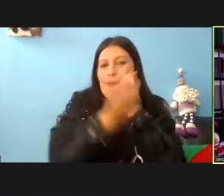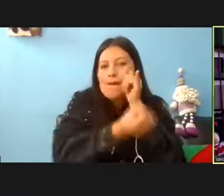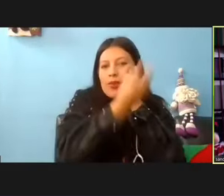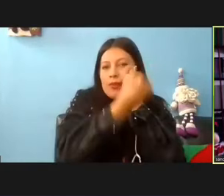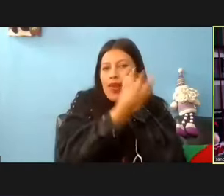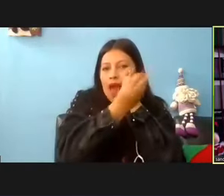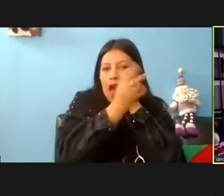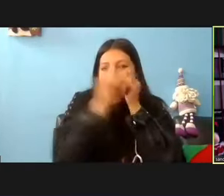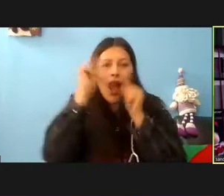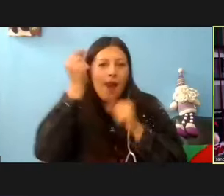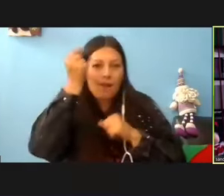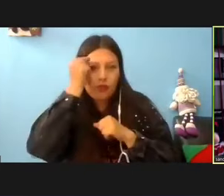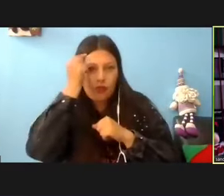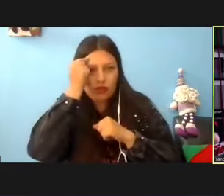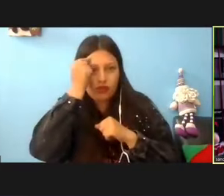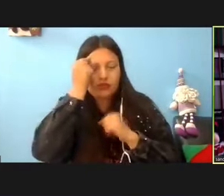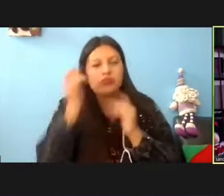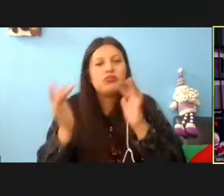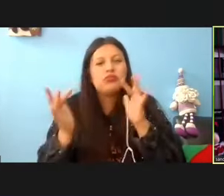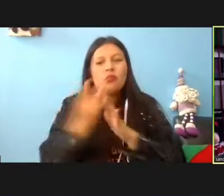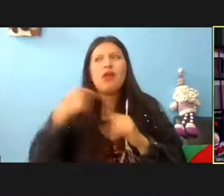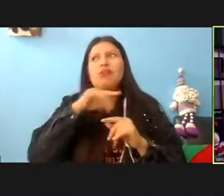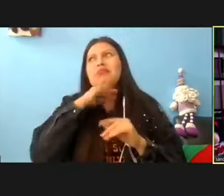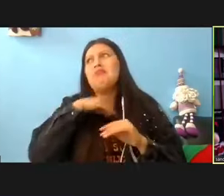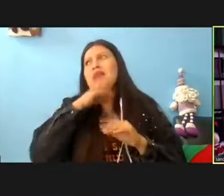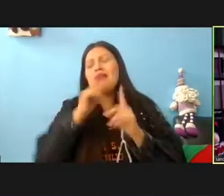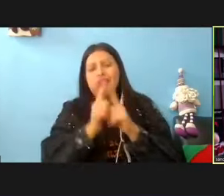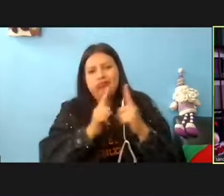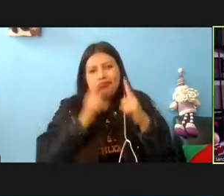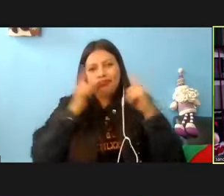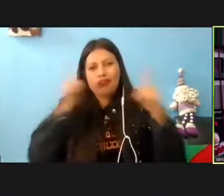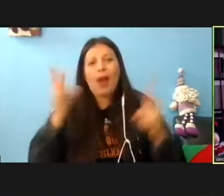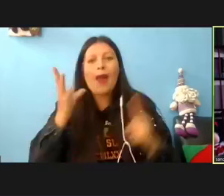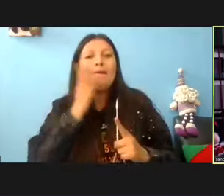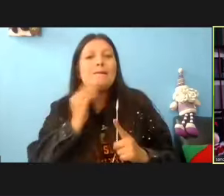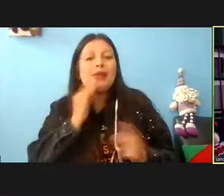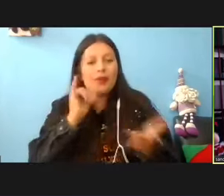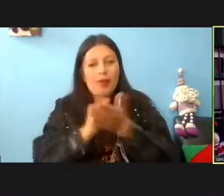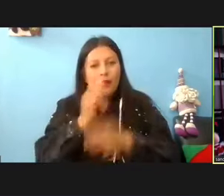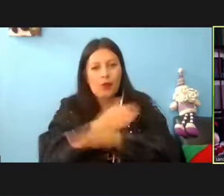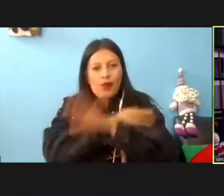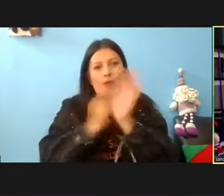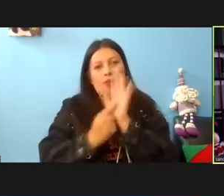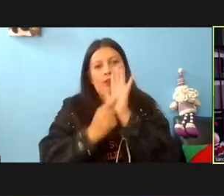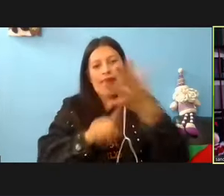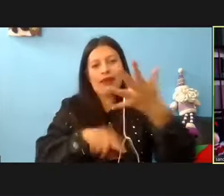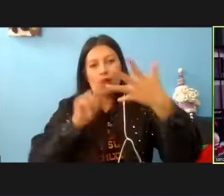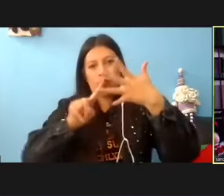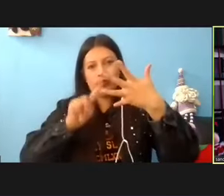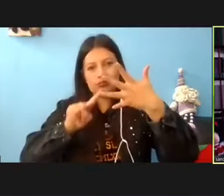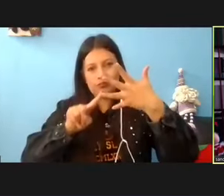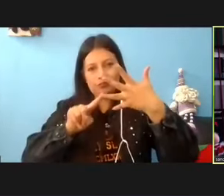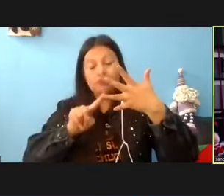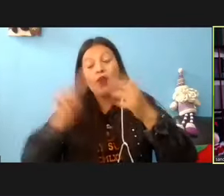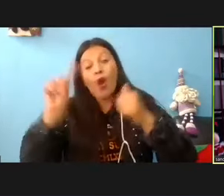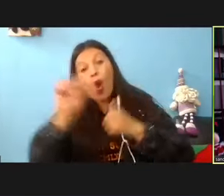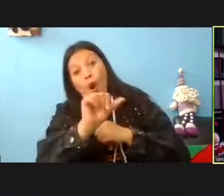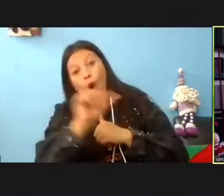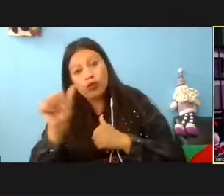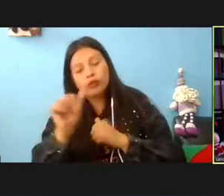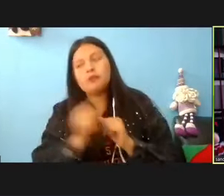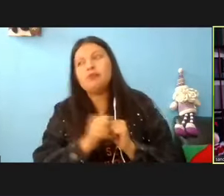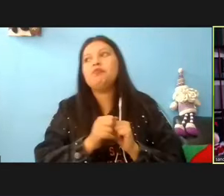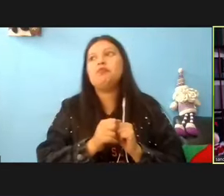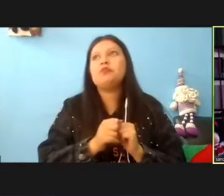memoria, que tiene un amplio conjunto de experiencias que se expusieron en el eje 4. Un segundo asunto creo que